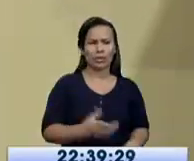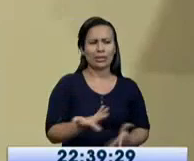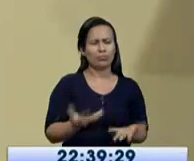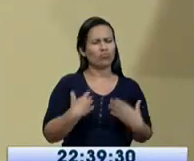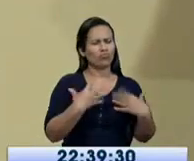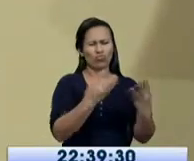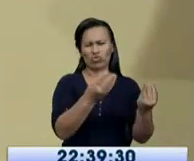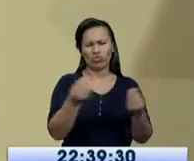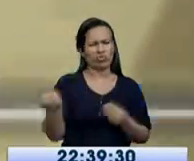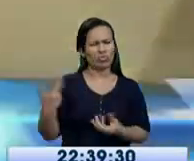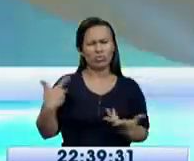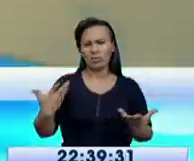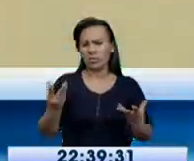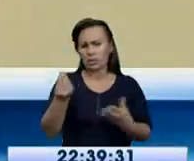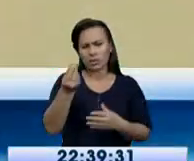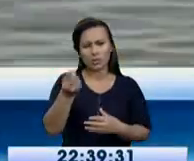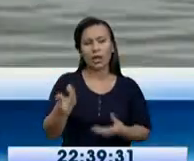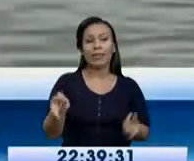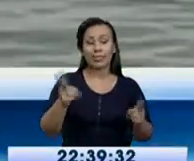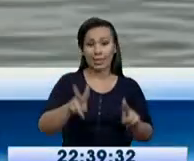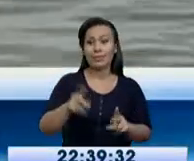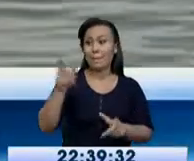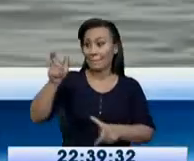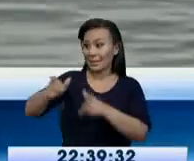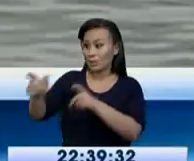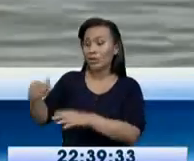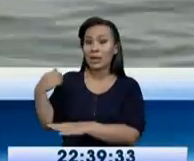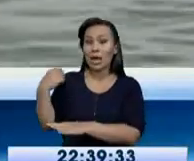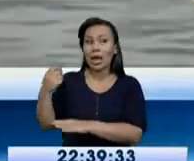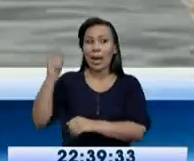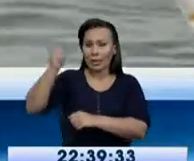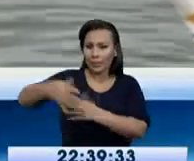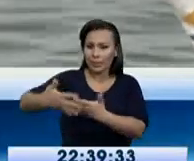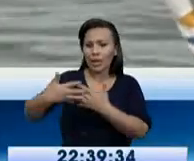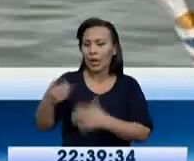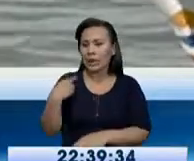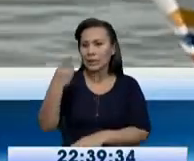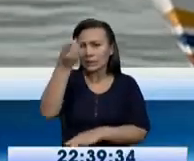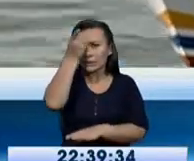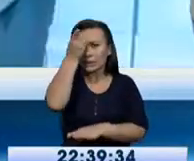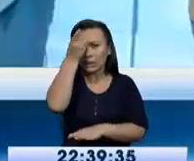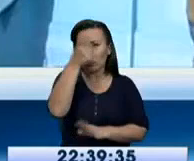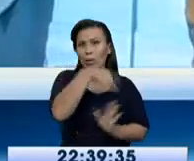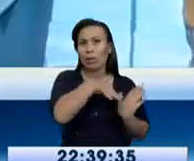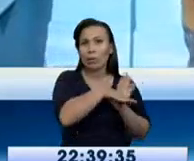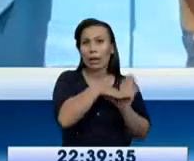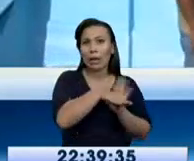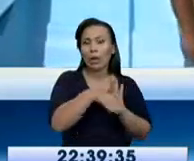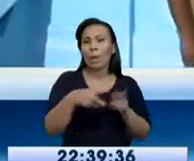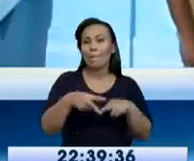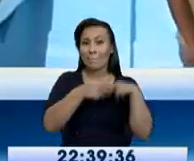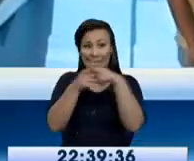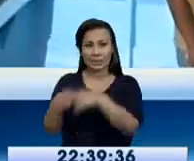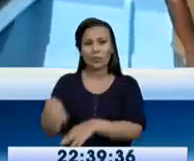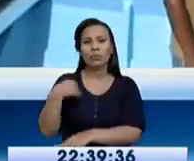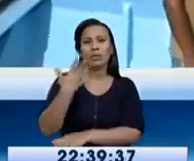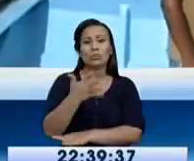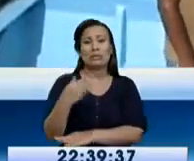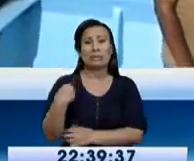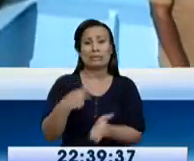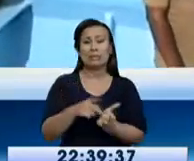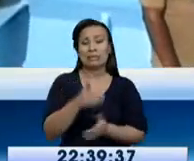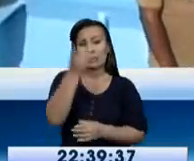la ley fueron incluidos también los pescadores artesanales que adeudan a la CFN. En la provincia de Santa Elena, por ejemplo, son